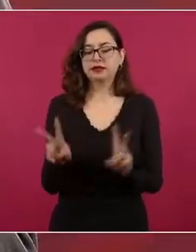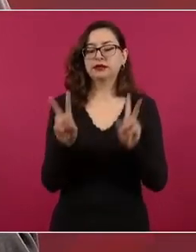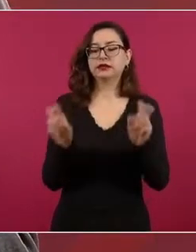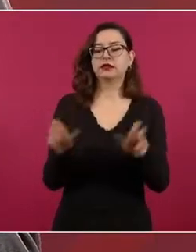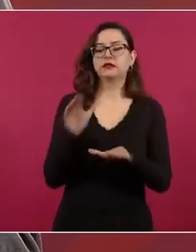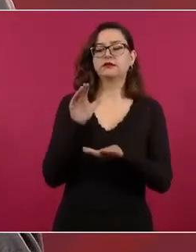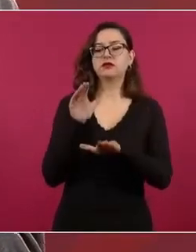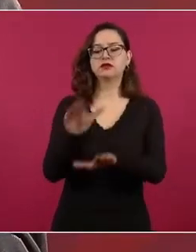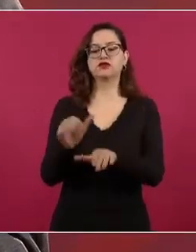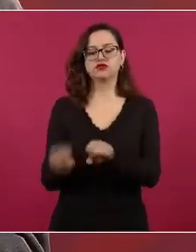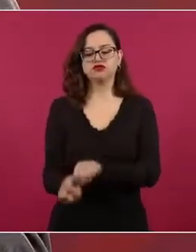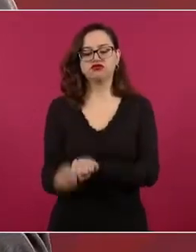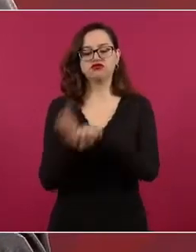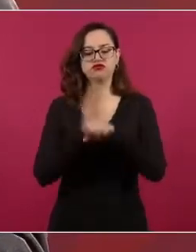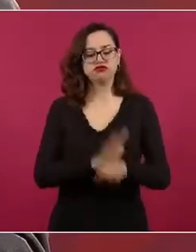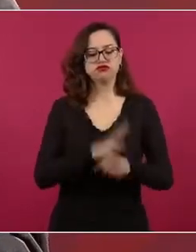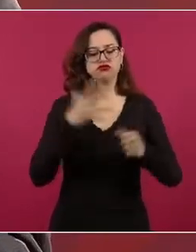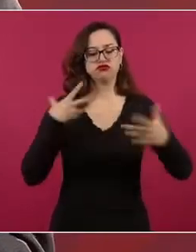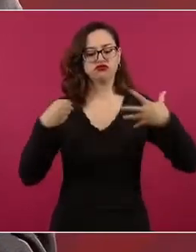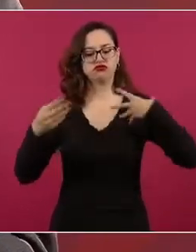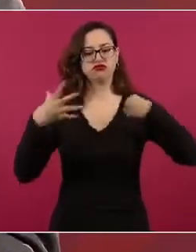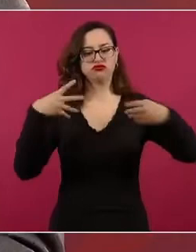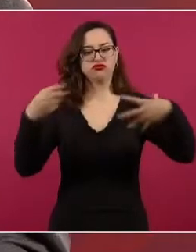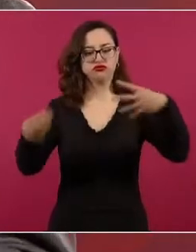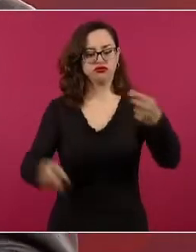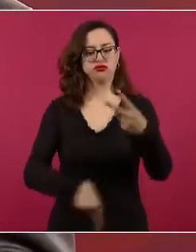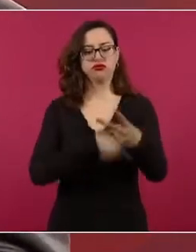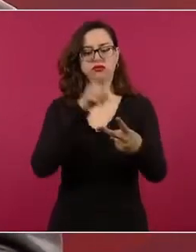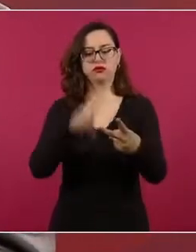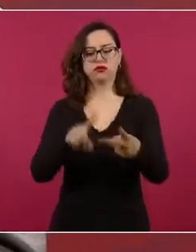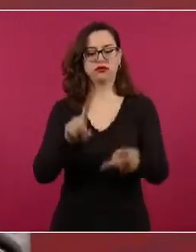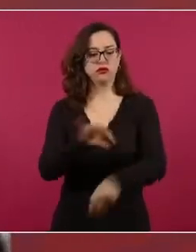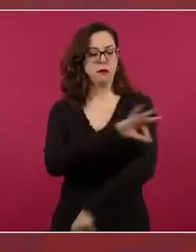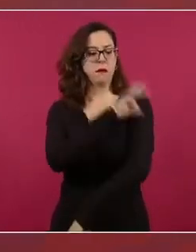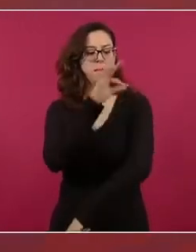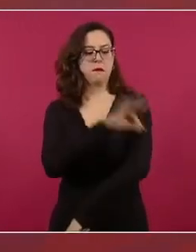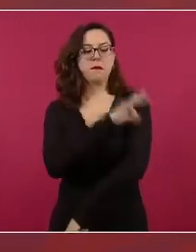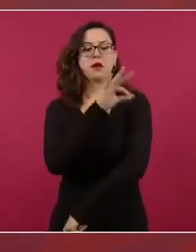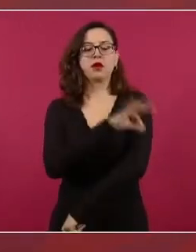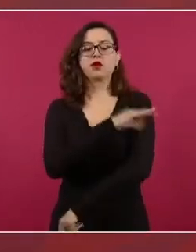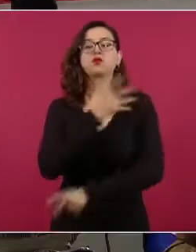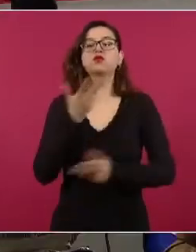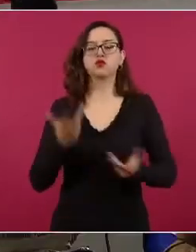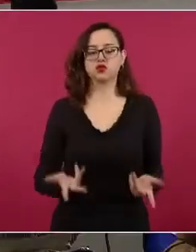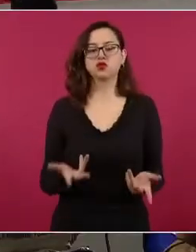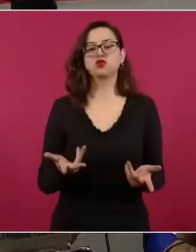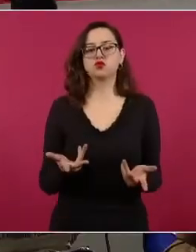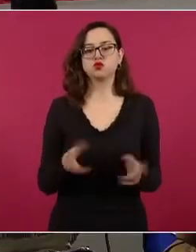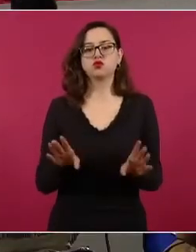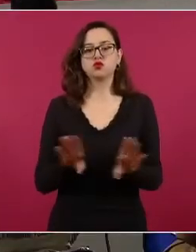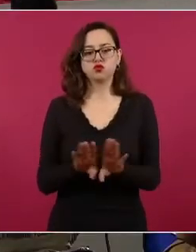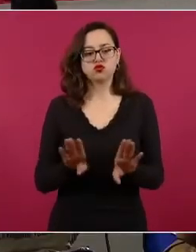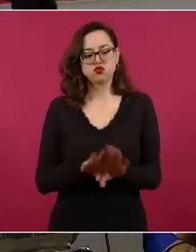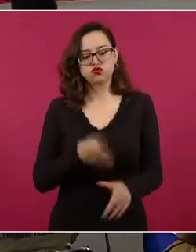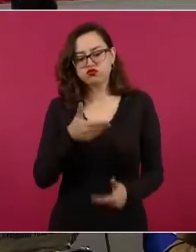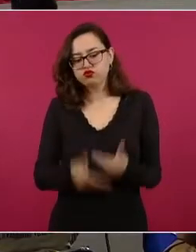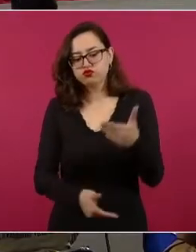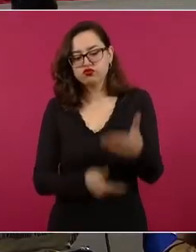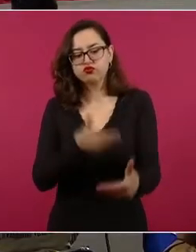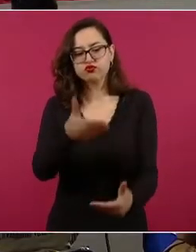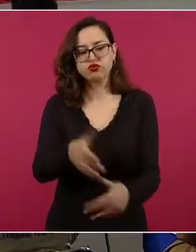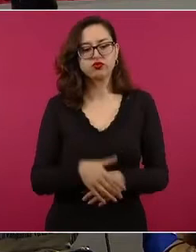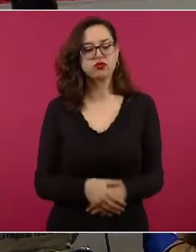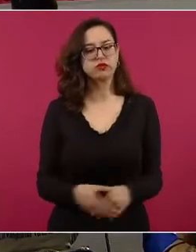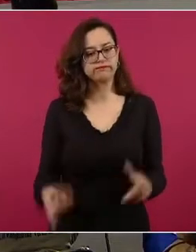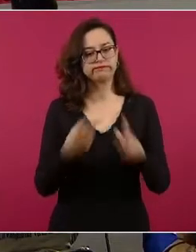la pandemia, la vacunación, lo que se sigue haciendo para enfrentar el COVID. De modo que adelante,